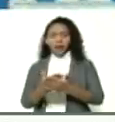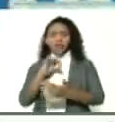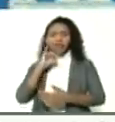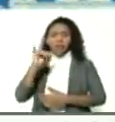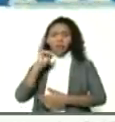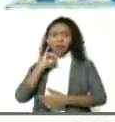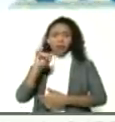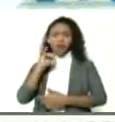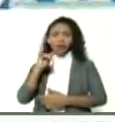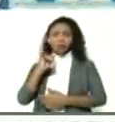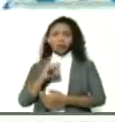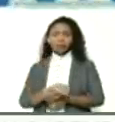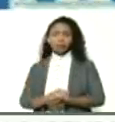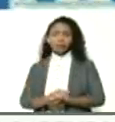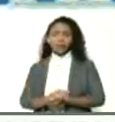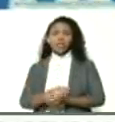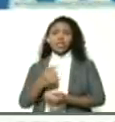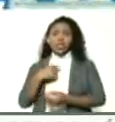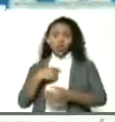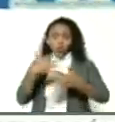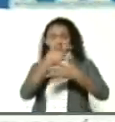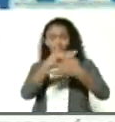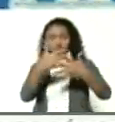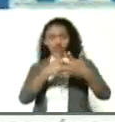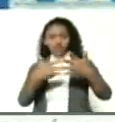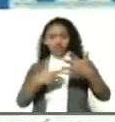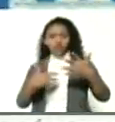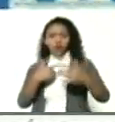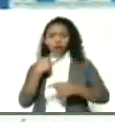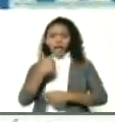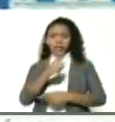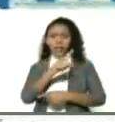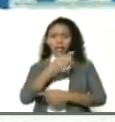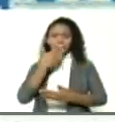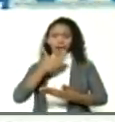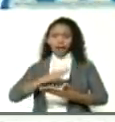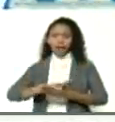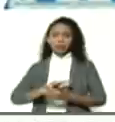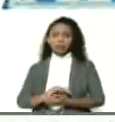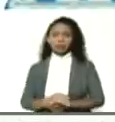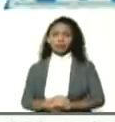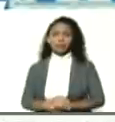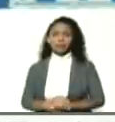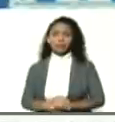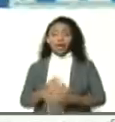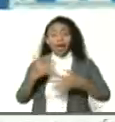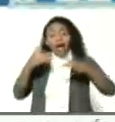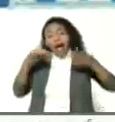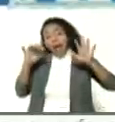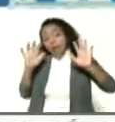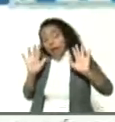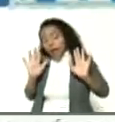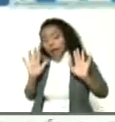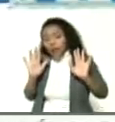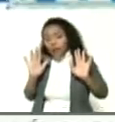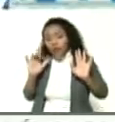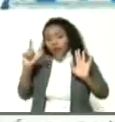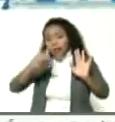información y voy a citar textual lo que dice esta carta, al menos las partes más